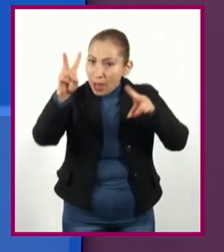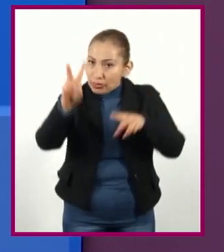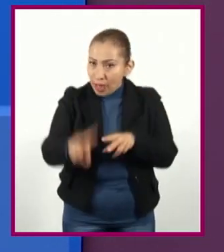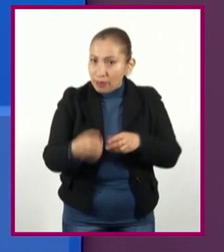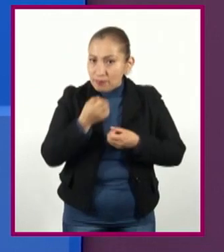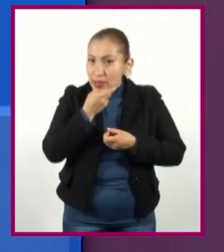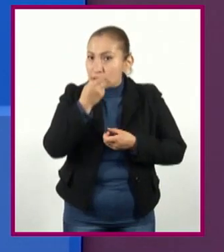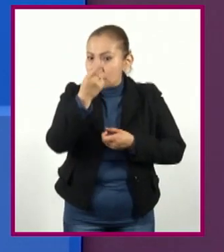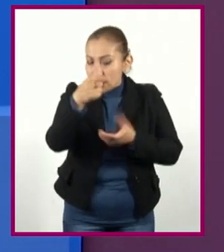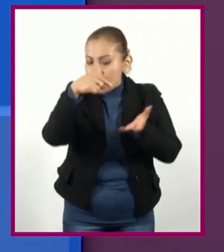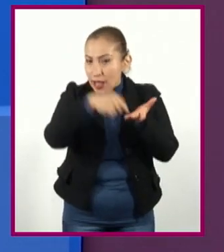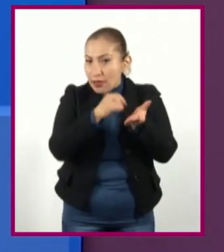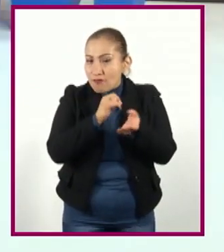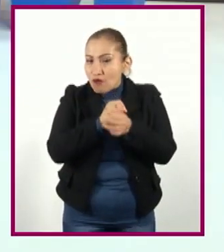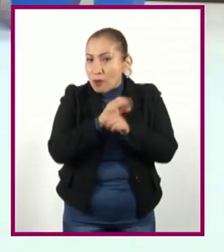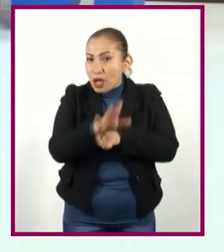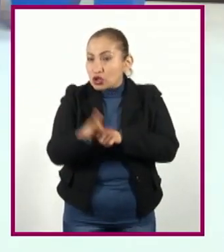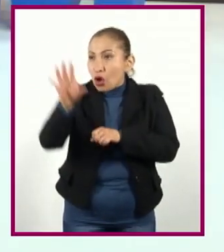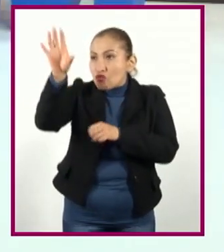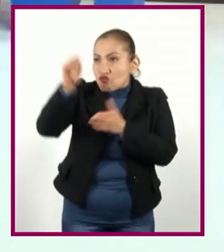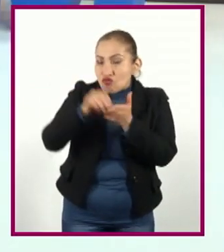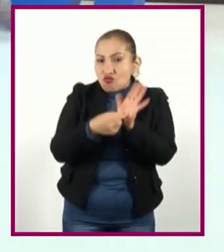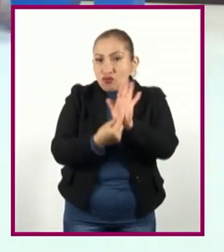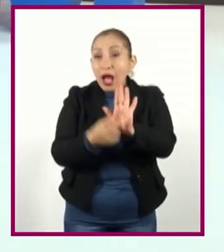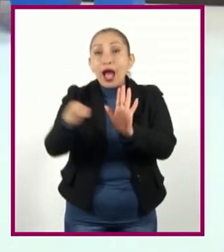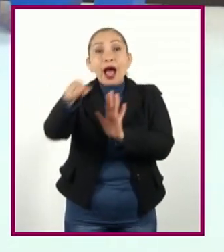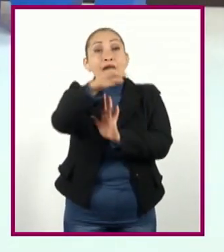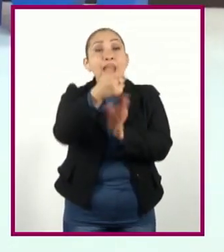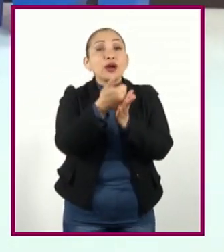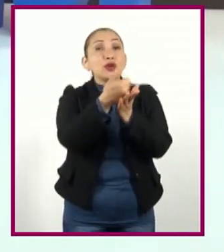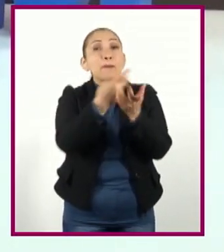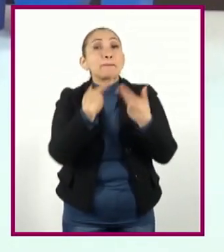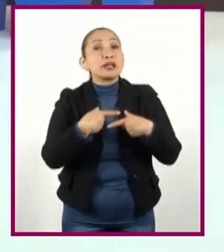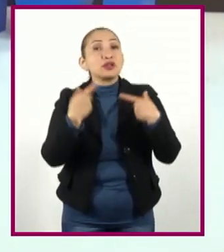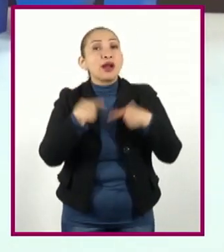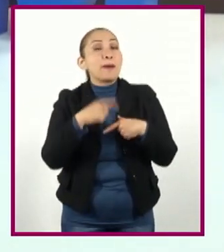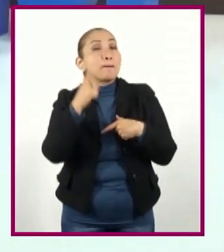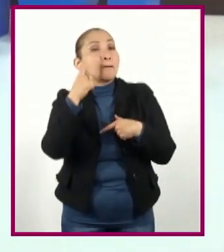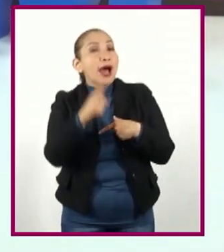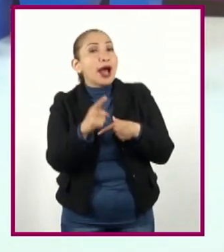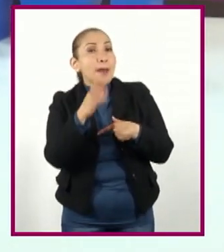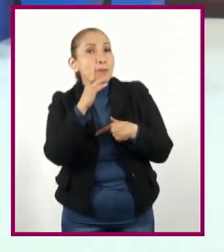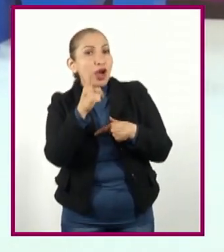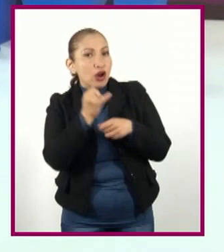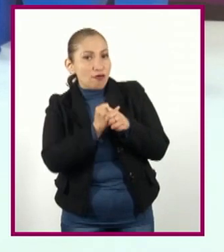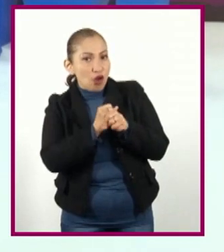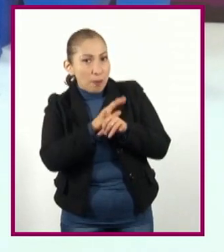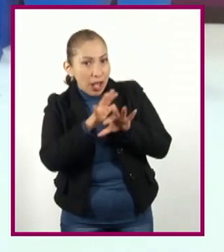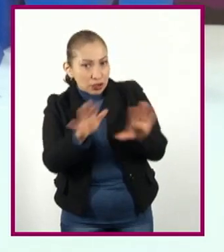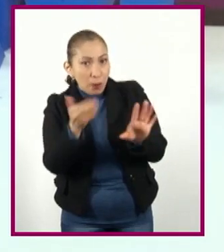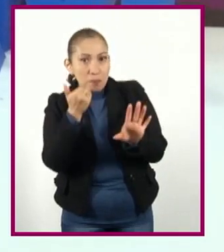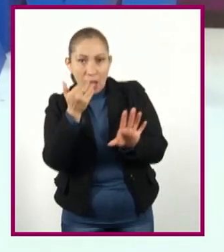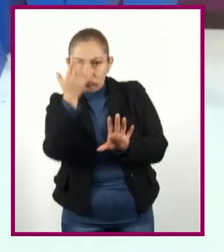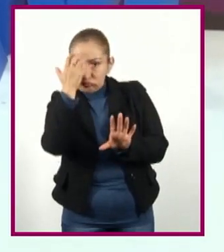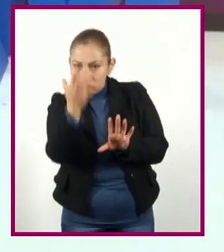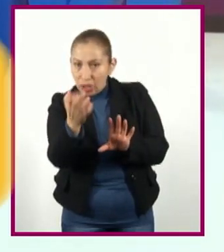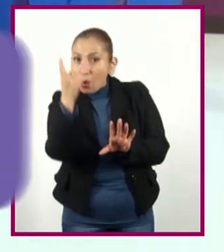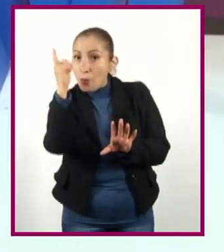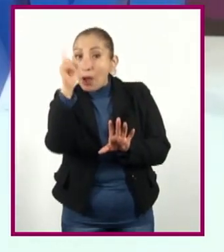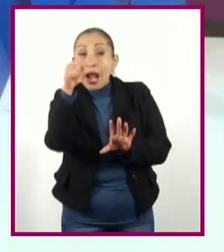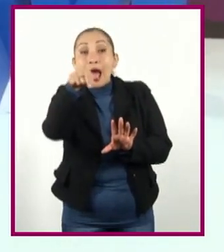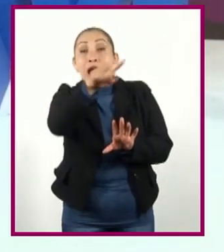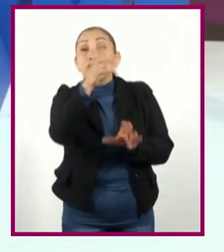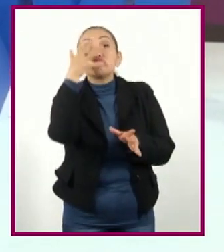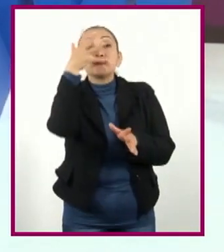buscar contenidos e información que ayuden a sus audiencias a contar con mejor información al momento de tomar